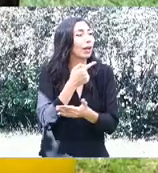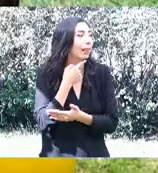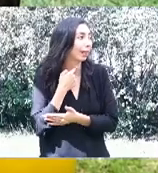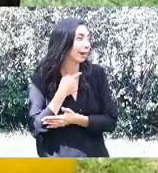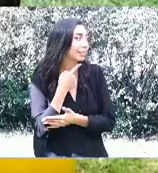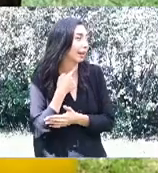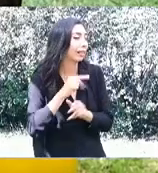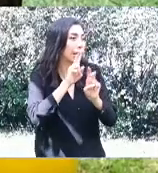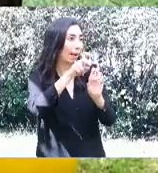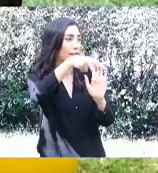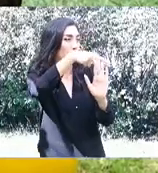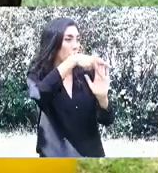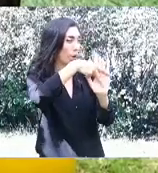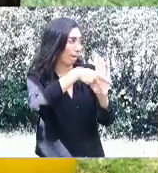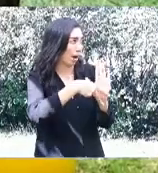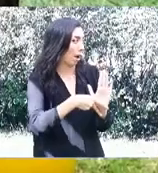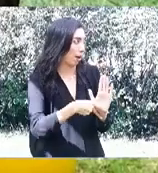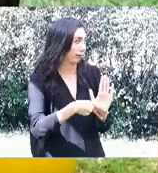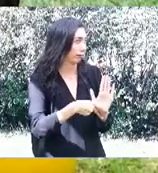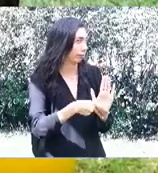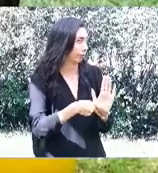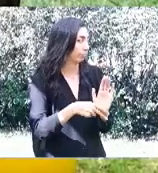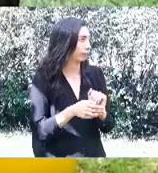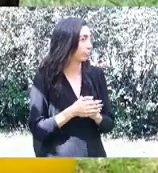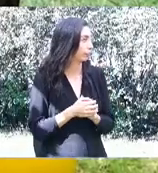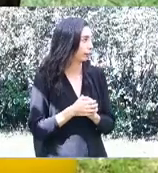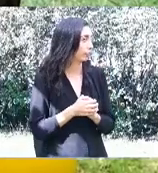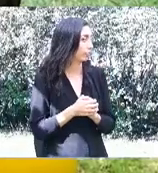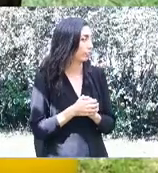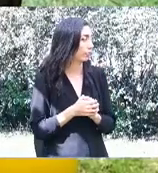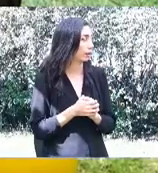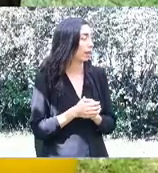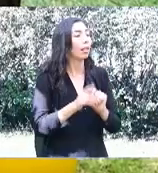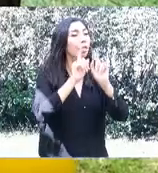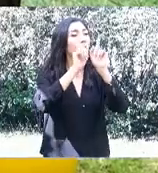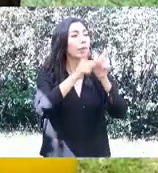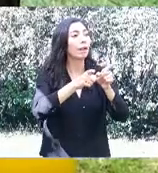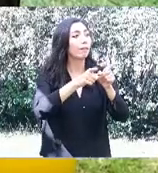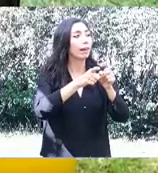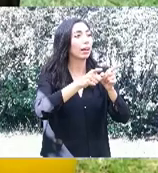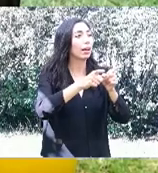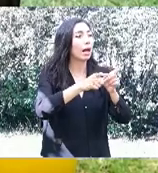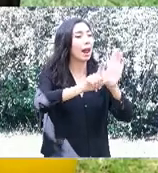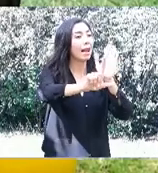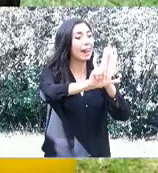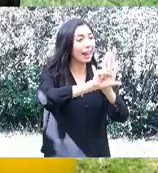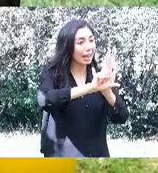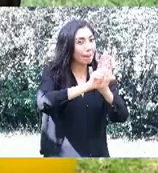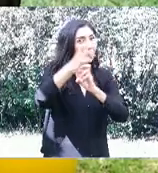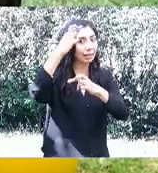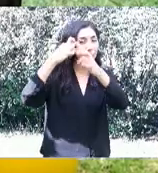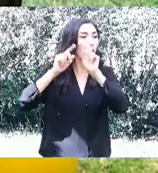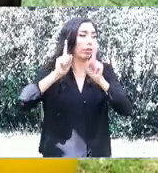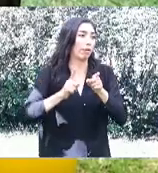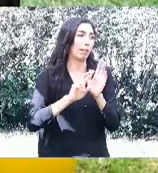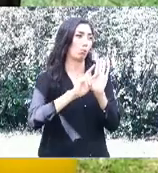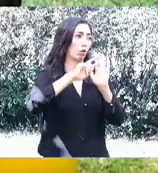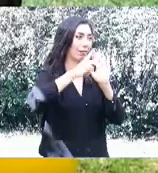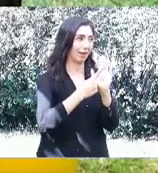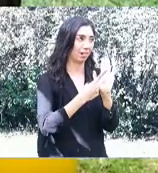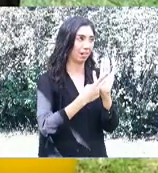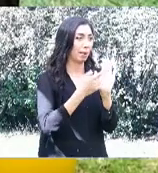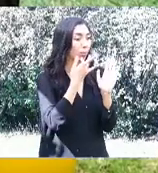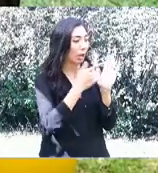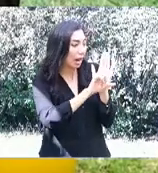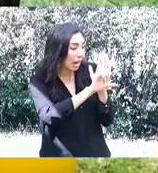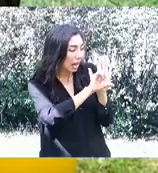términos normativos para ponernos en en como datos duros eh se tiene que modificar la actual ley de patrimonio porque es una ley